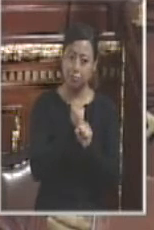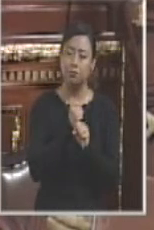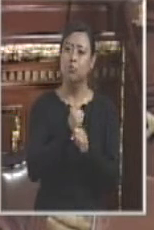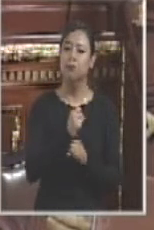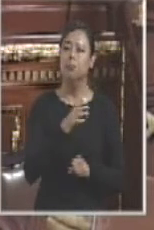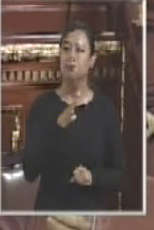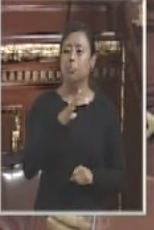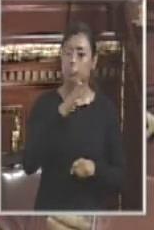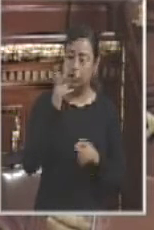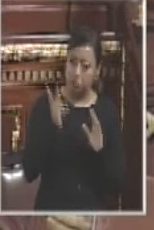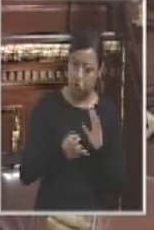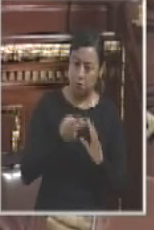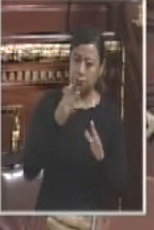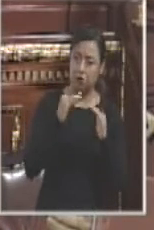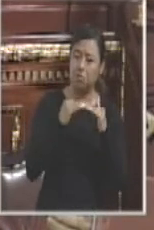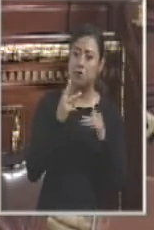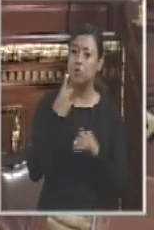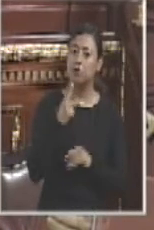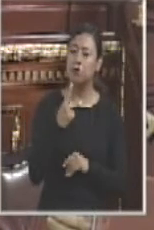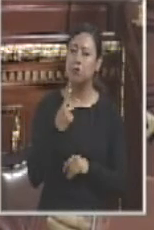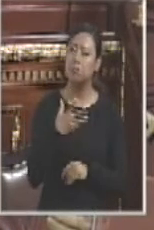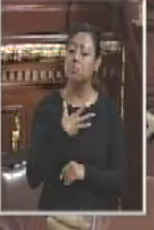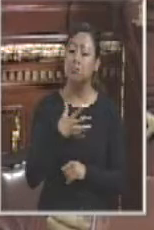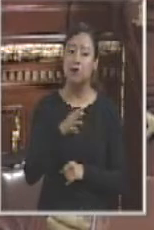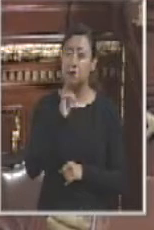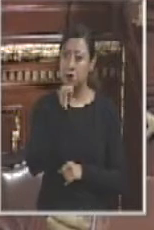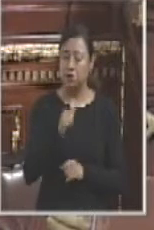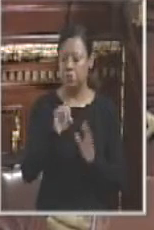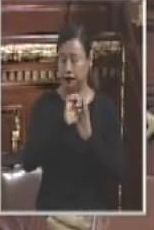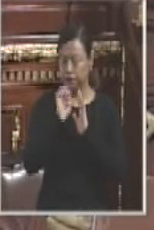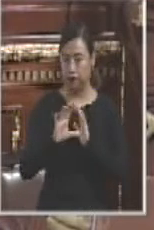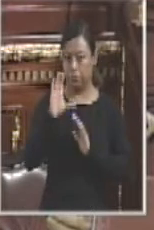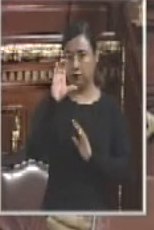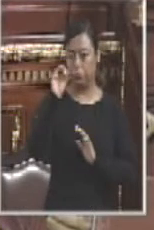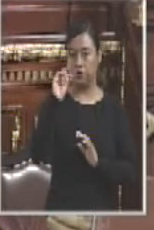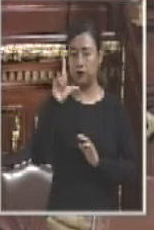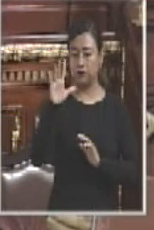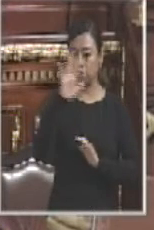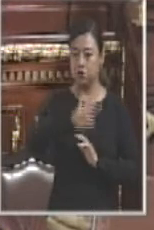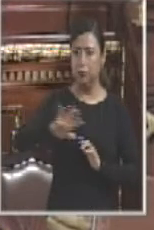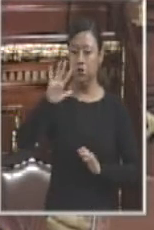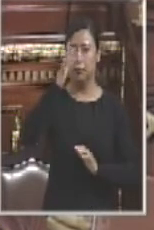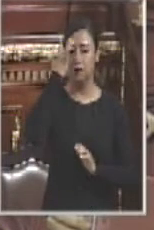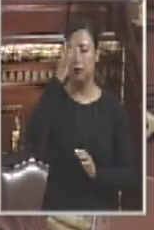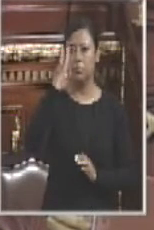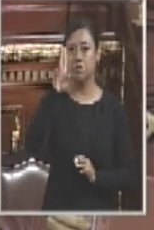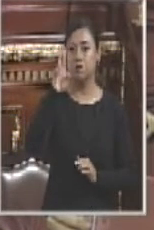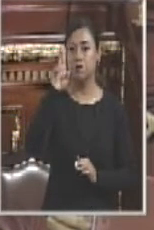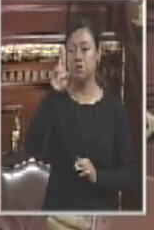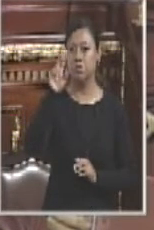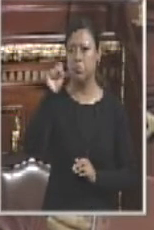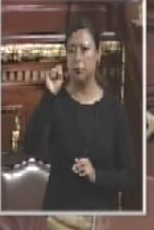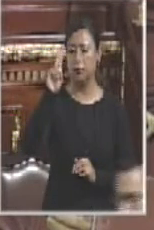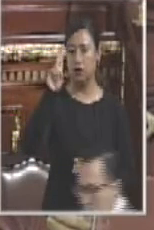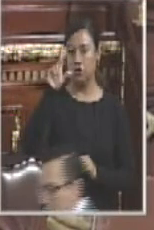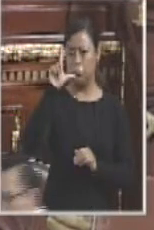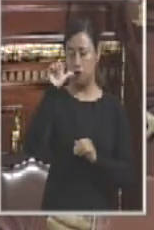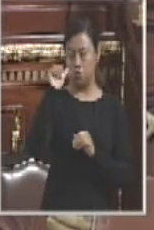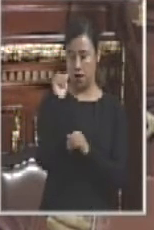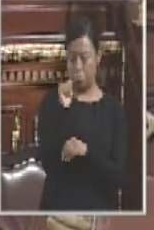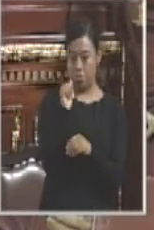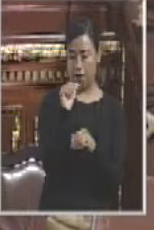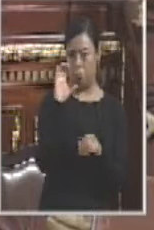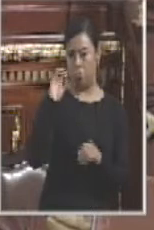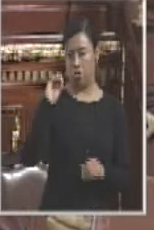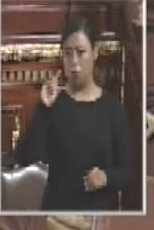perdido. En la colonia Santa Úrsula Cuapa, existe un predio conocido como Centro Rayo, en